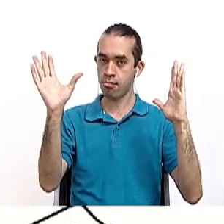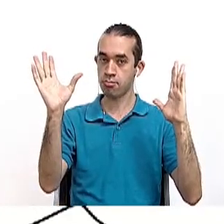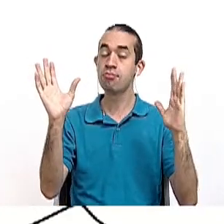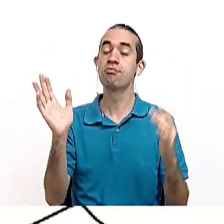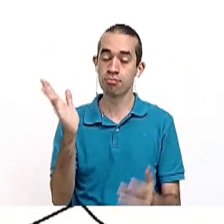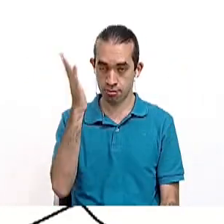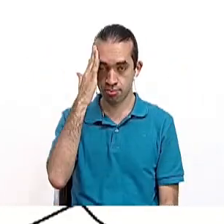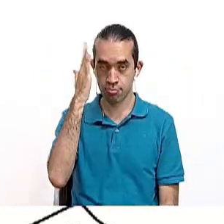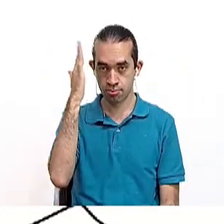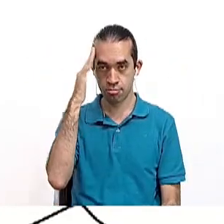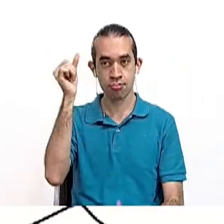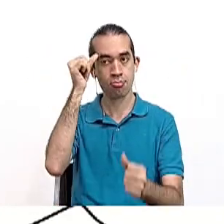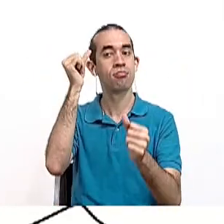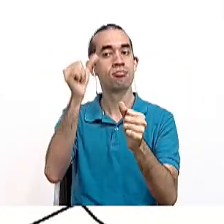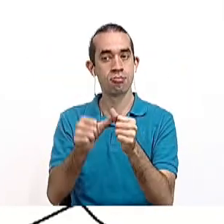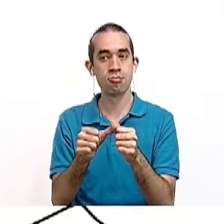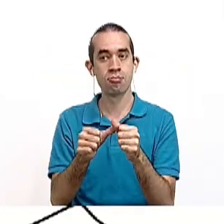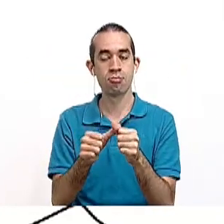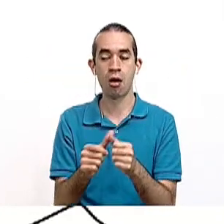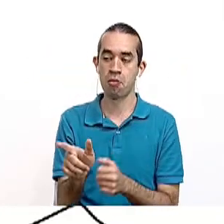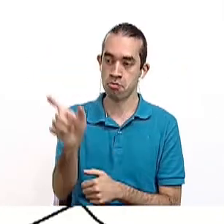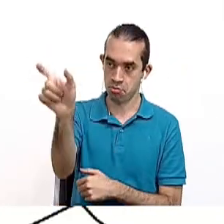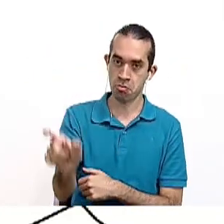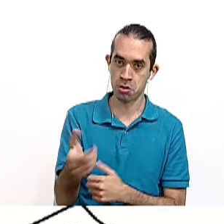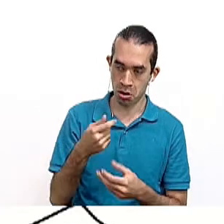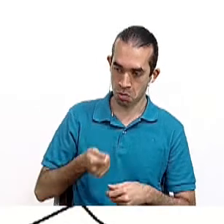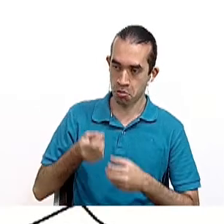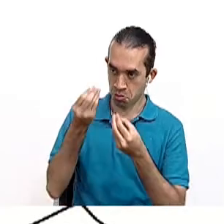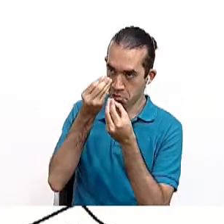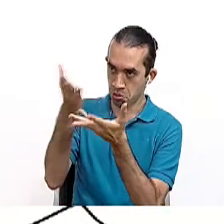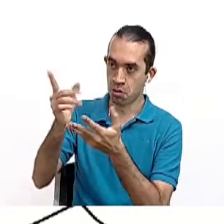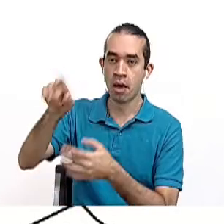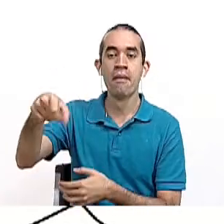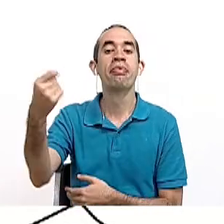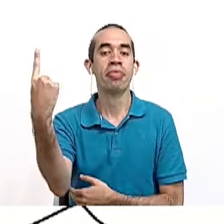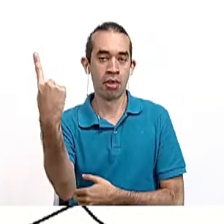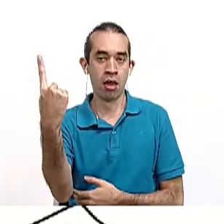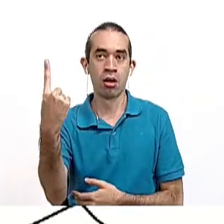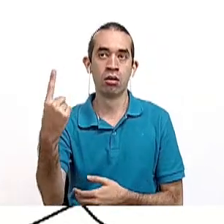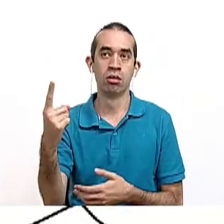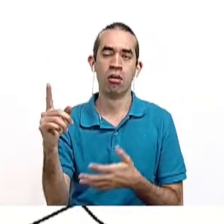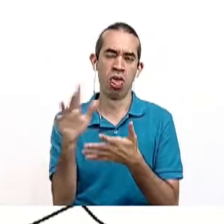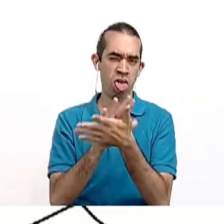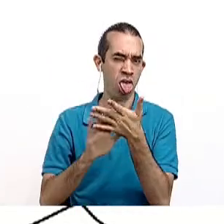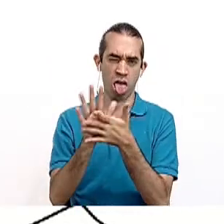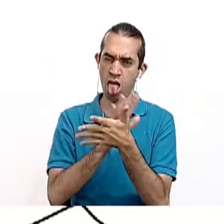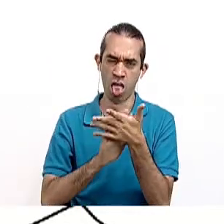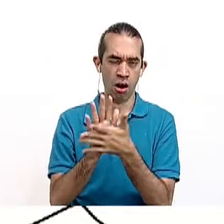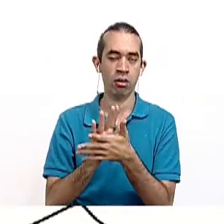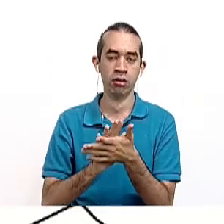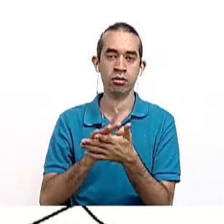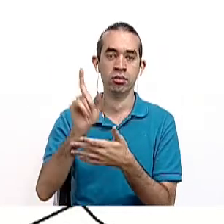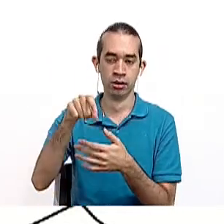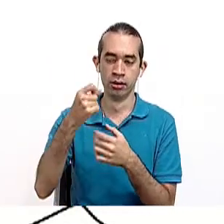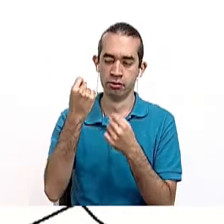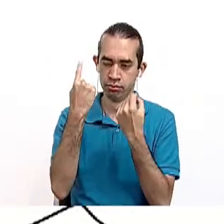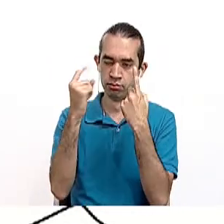¿Sí? Recordemos que nuestro receptor debe entender ese mensaje, no confundirse, tener la información